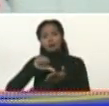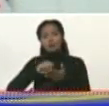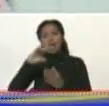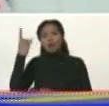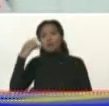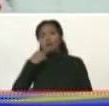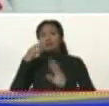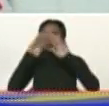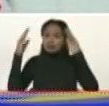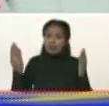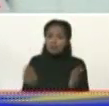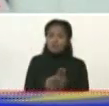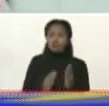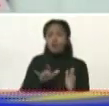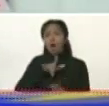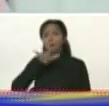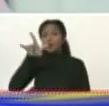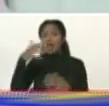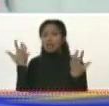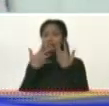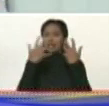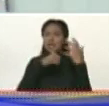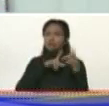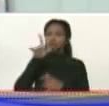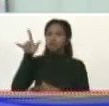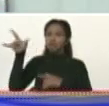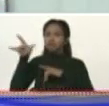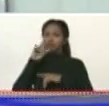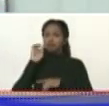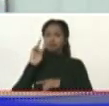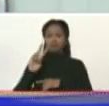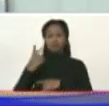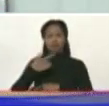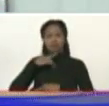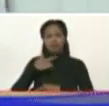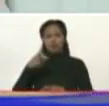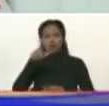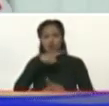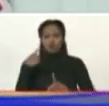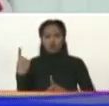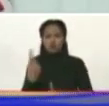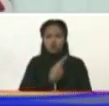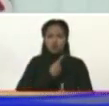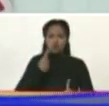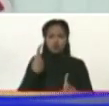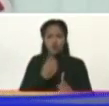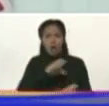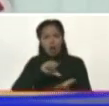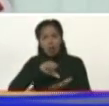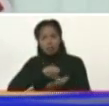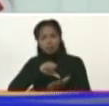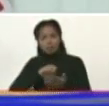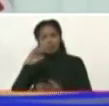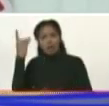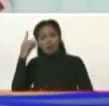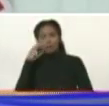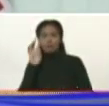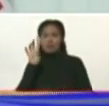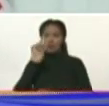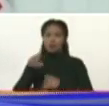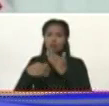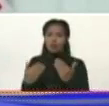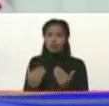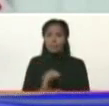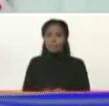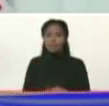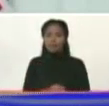el mundo? Unos aviones de guerra sobrevolando La Paz y El Alto. ¿Y